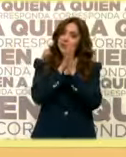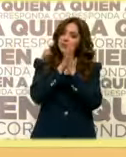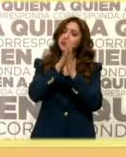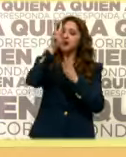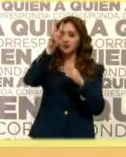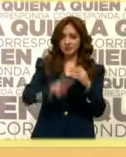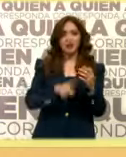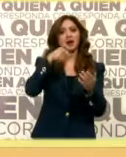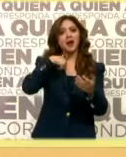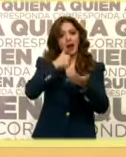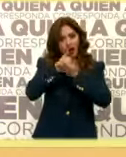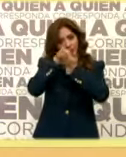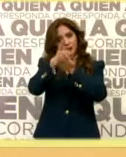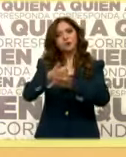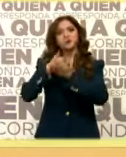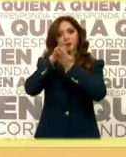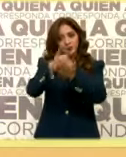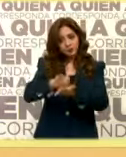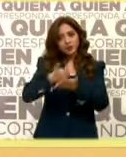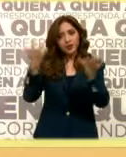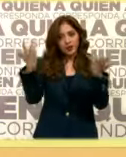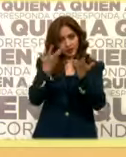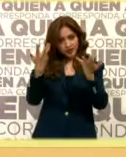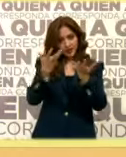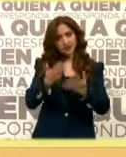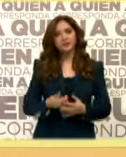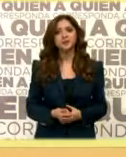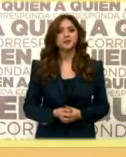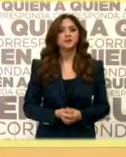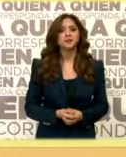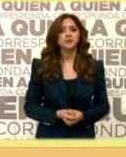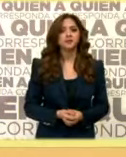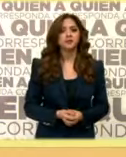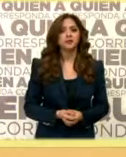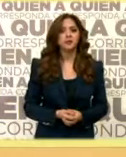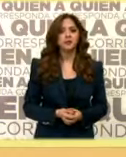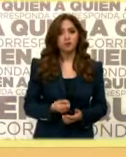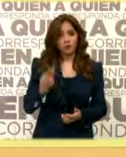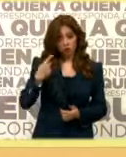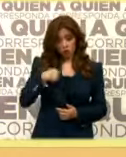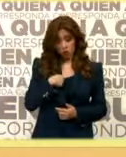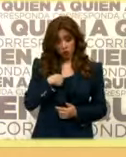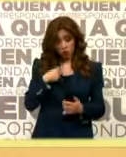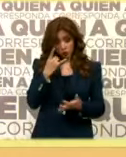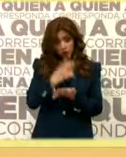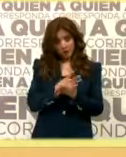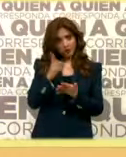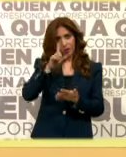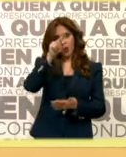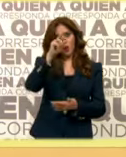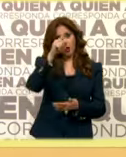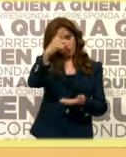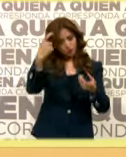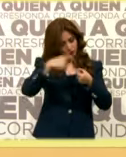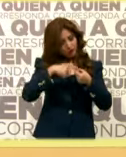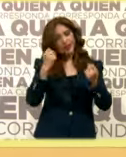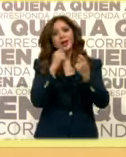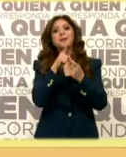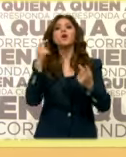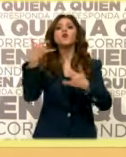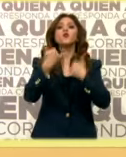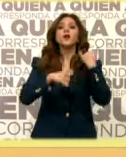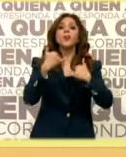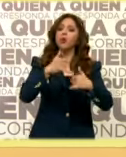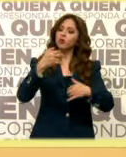muy loable el trabajo que se hace. ¿Qué estamos haciendo, Tilio? ¿Qué estamos haciendo? Pues aquí estás con nosotros. Porque el juguetón es de todos.